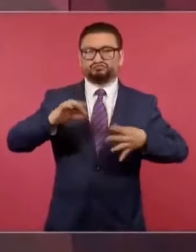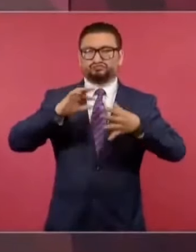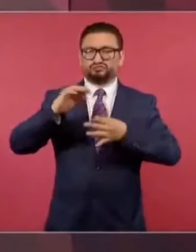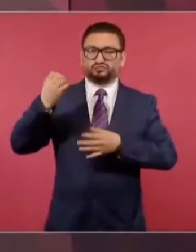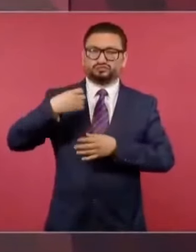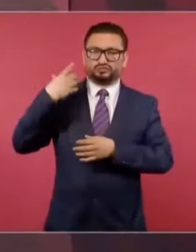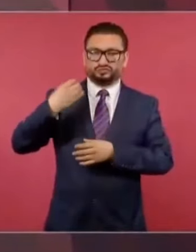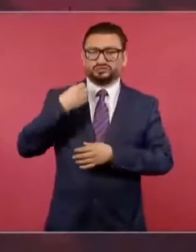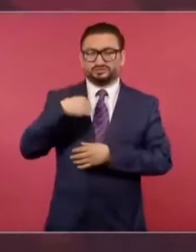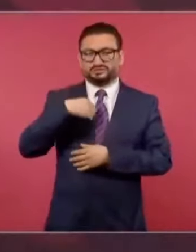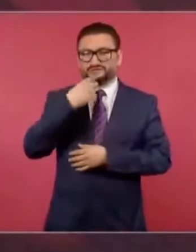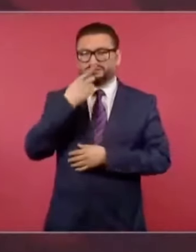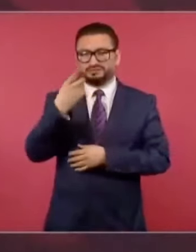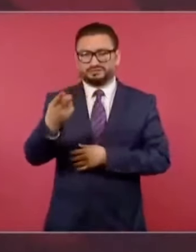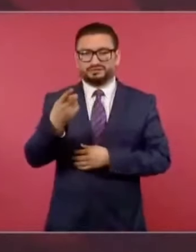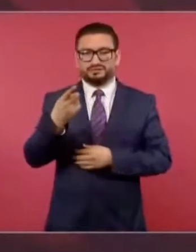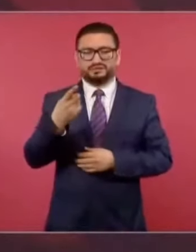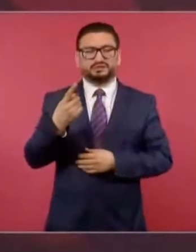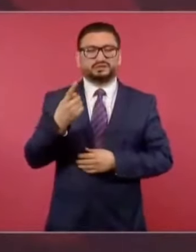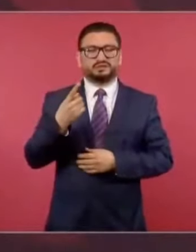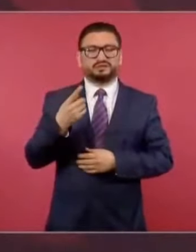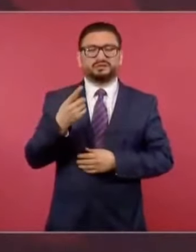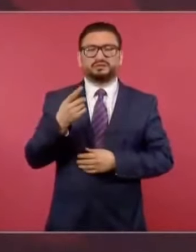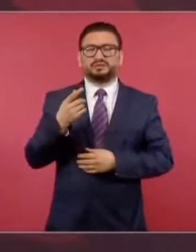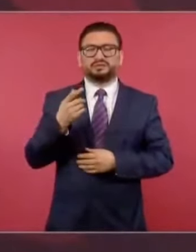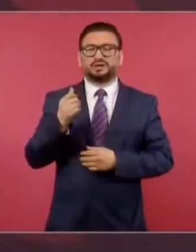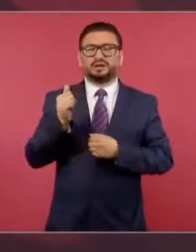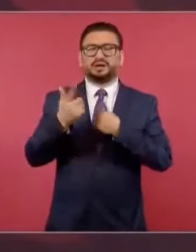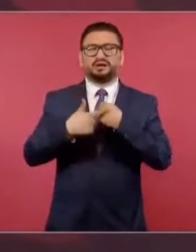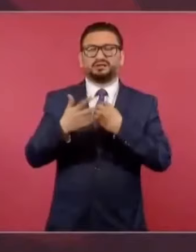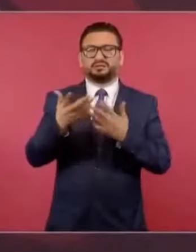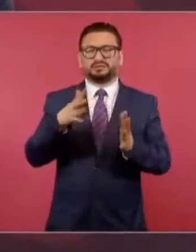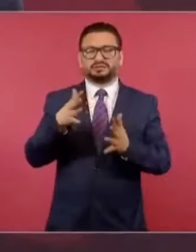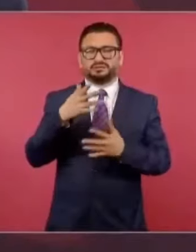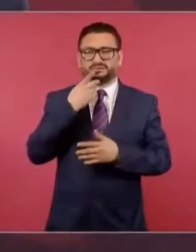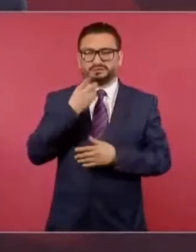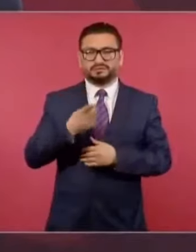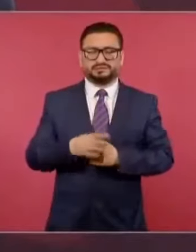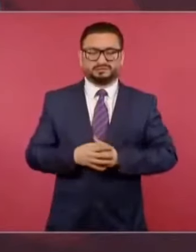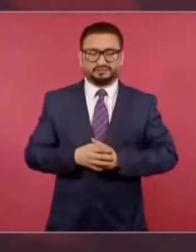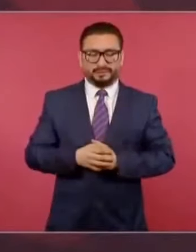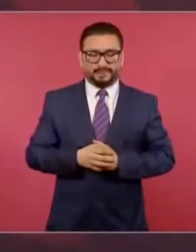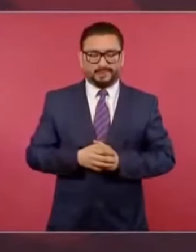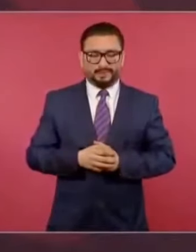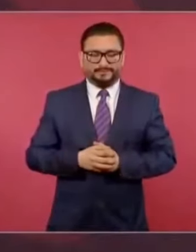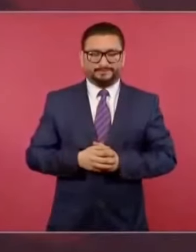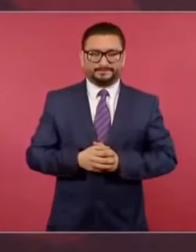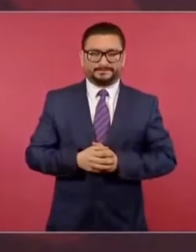discurso algo que dice algo así los